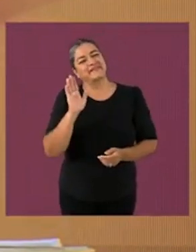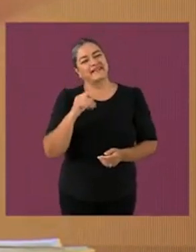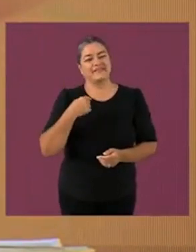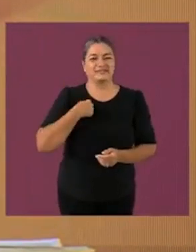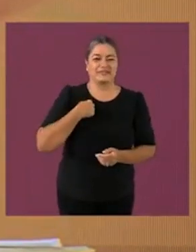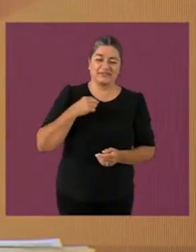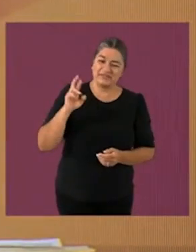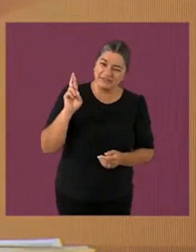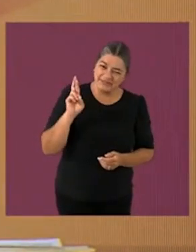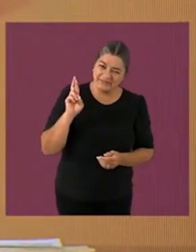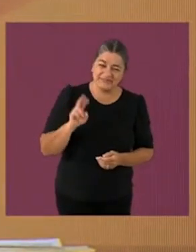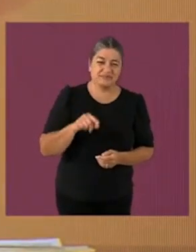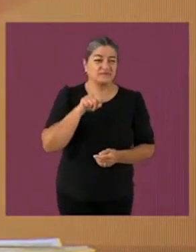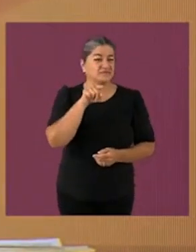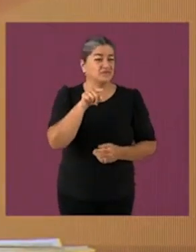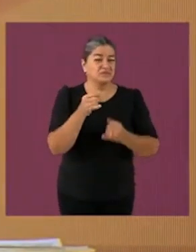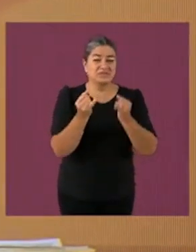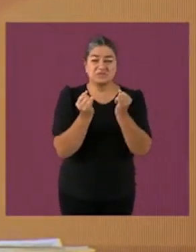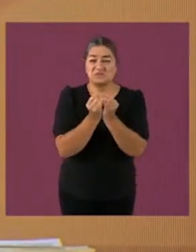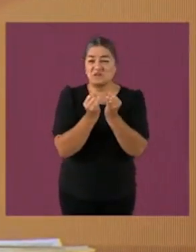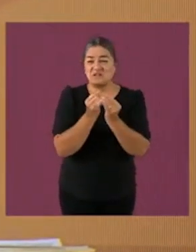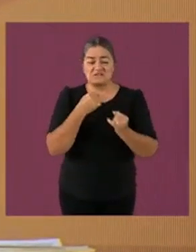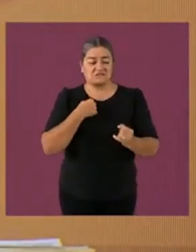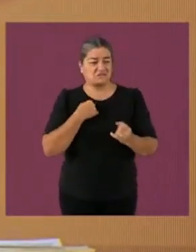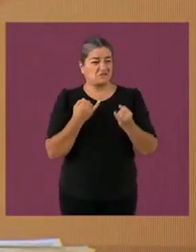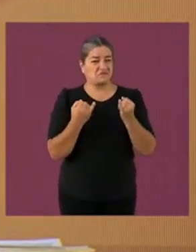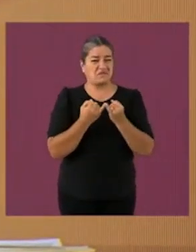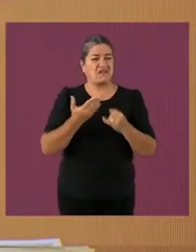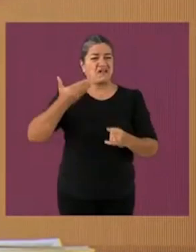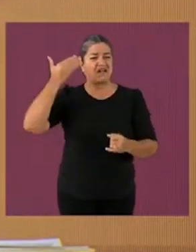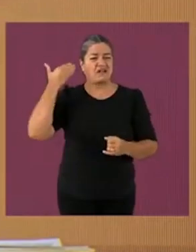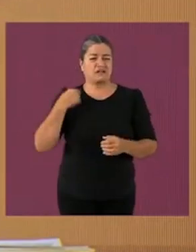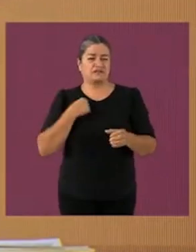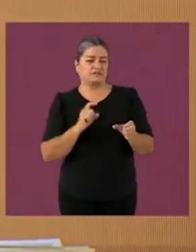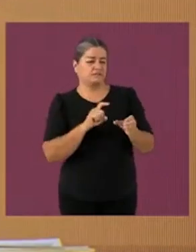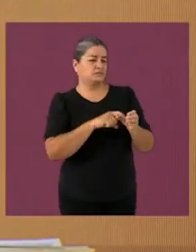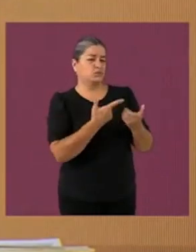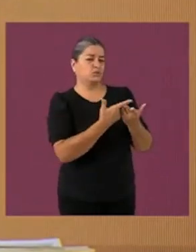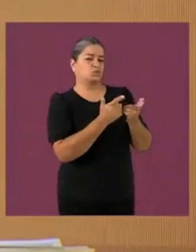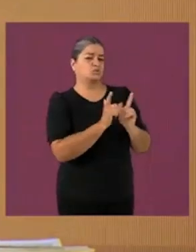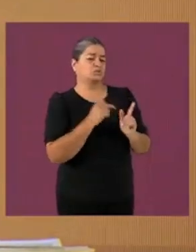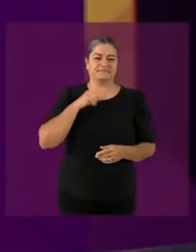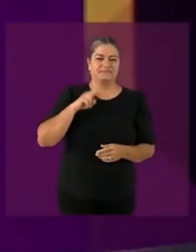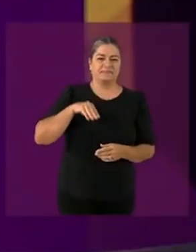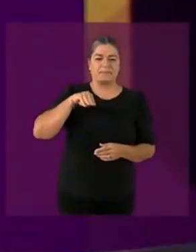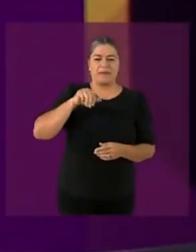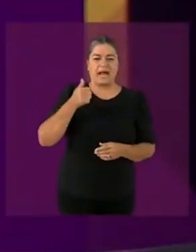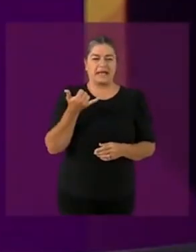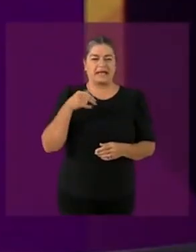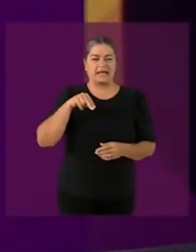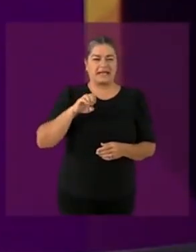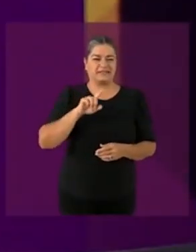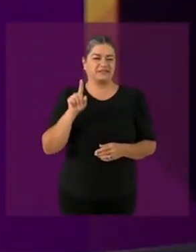que nada tenía que ver con la respuesta y sobre todo se puso a decir que dinero hay y de sobra, pero no mencionó nada, mientras que